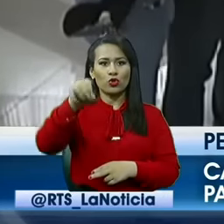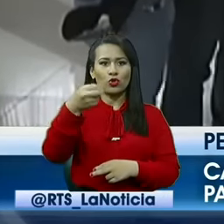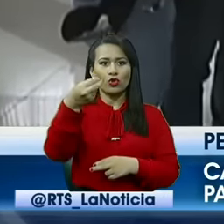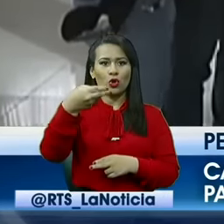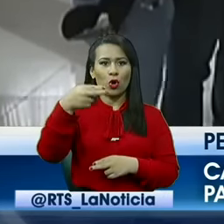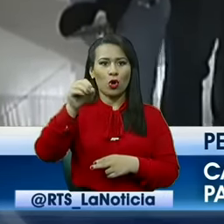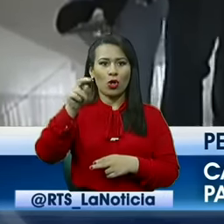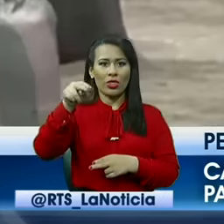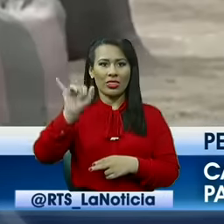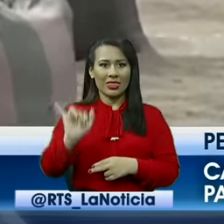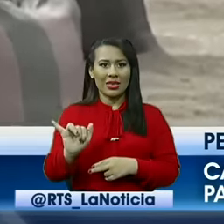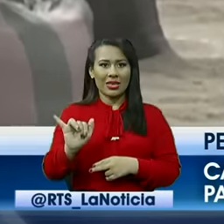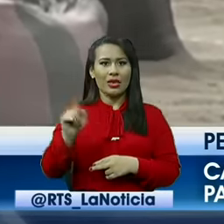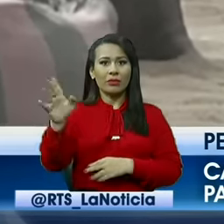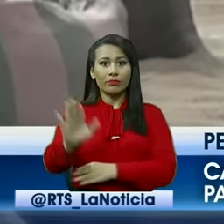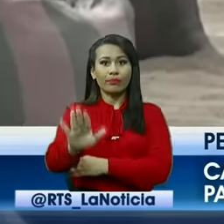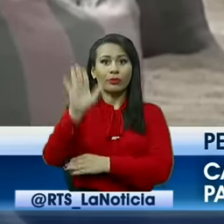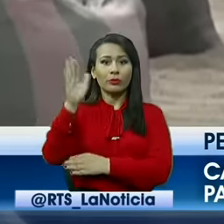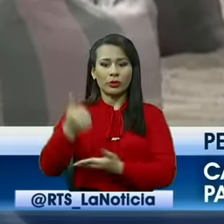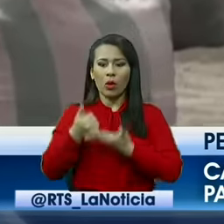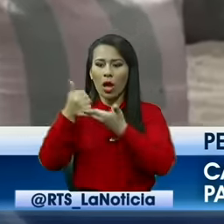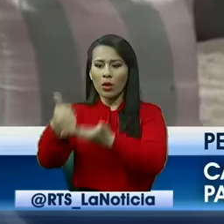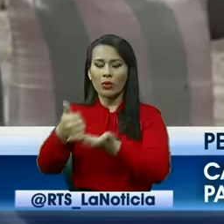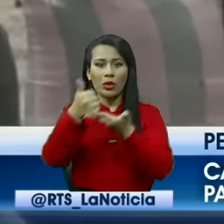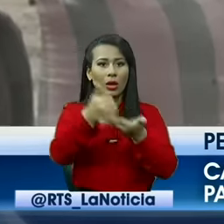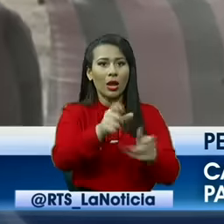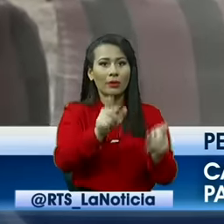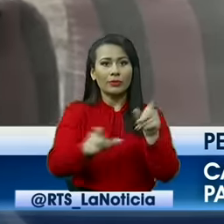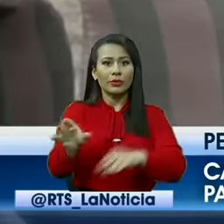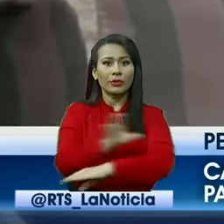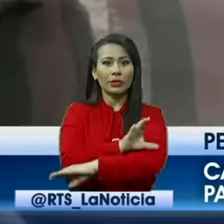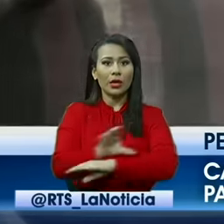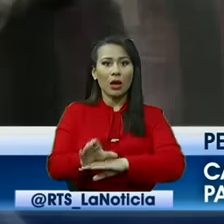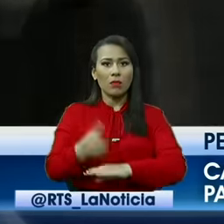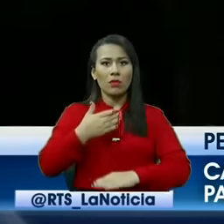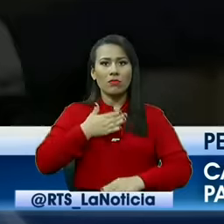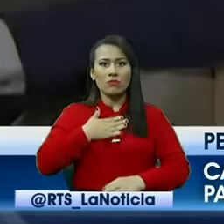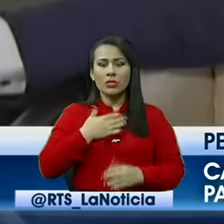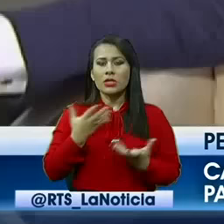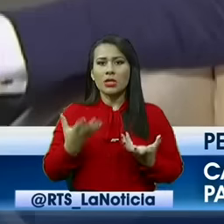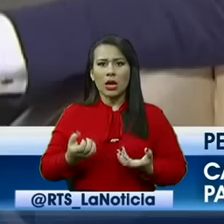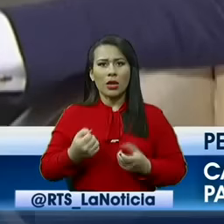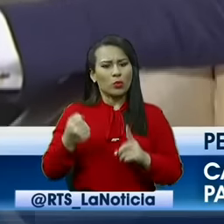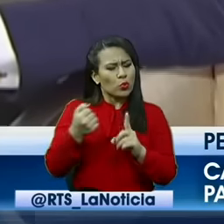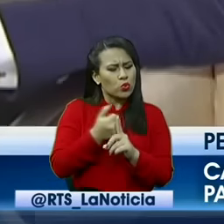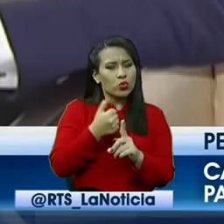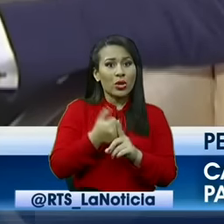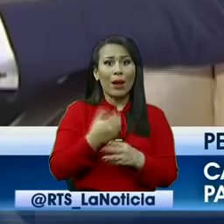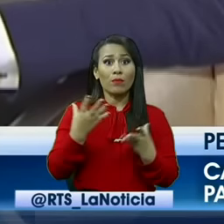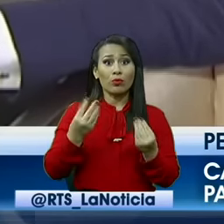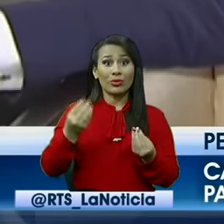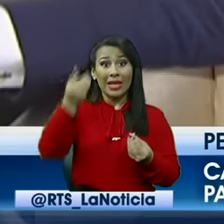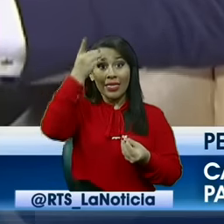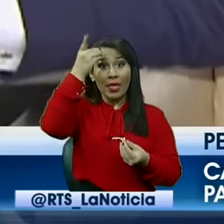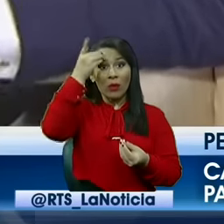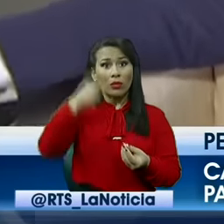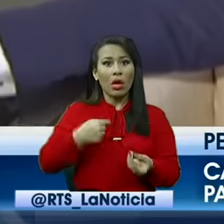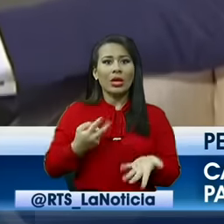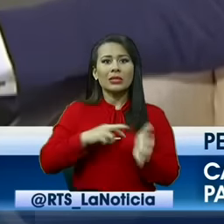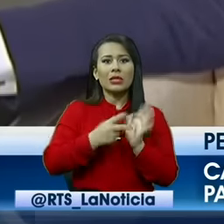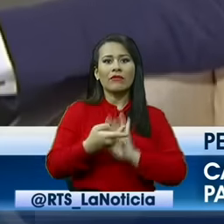compromiso Afirma con los hombres del campo y sus permanentes duelos con toda esa deuda campesina que está